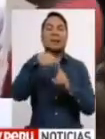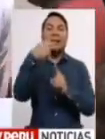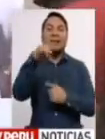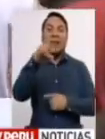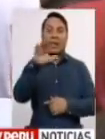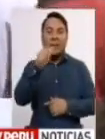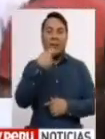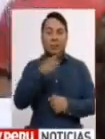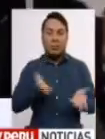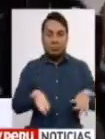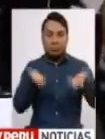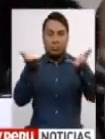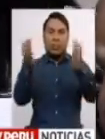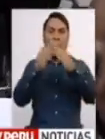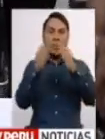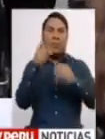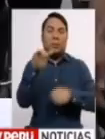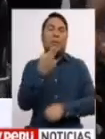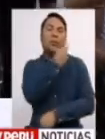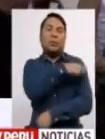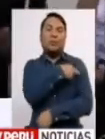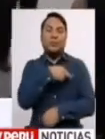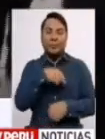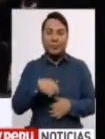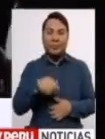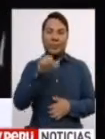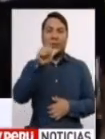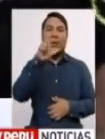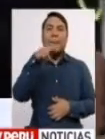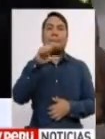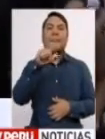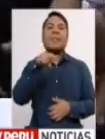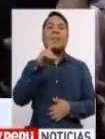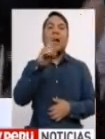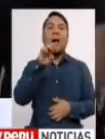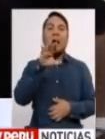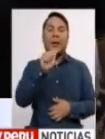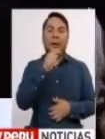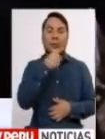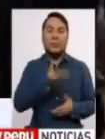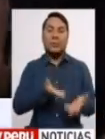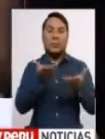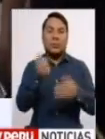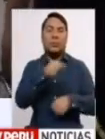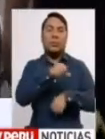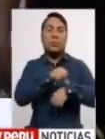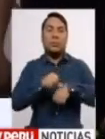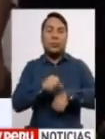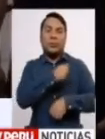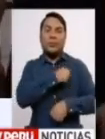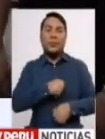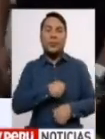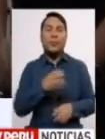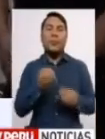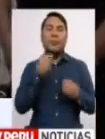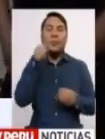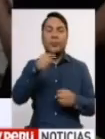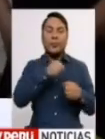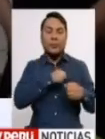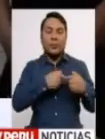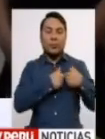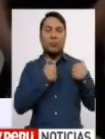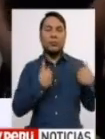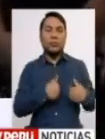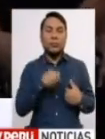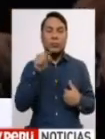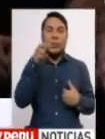ser dado de alta del Hospital Guillermo Almenara de Salud, donde fue sometido a un procedimiento cardiovascular debido al ataque cardíaco que sufrió